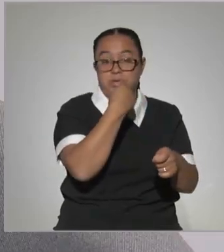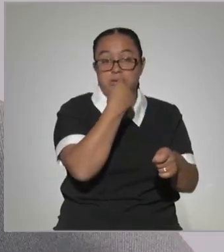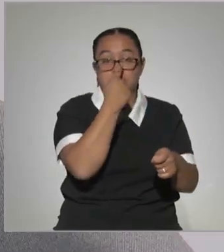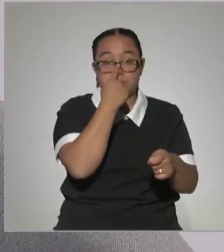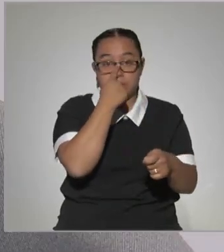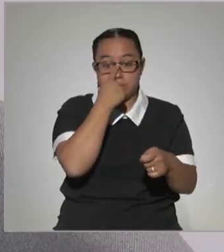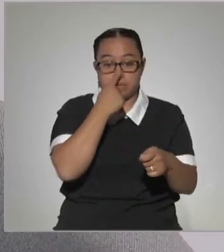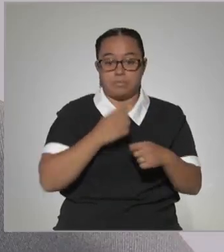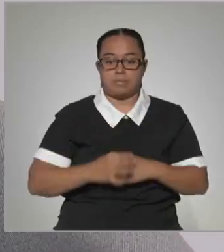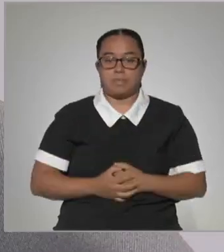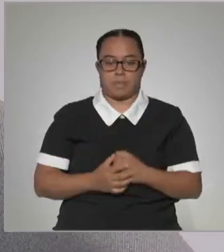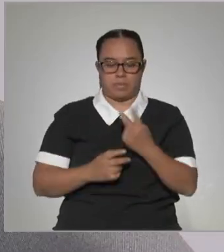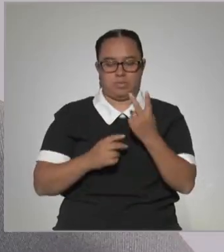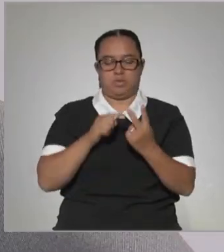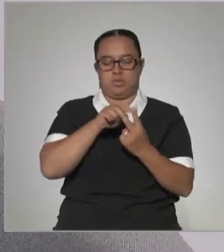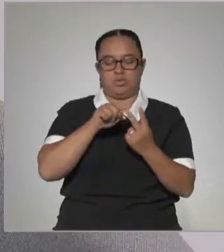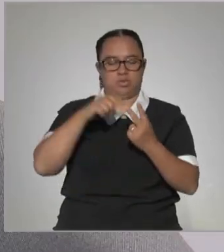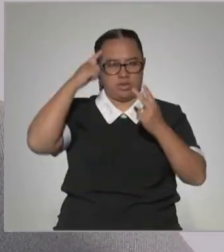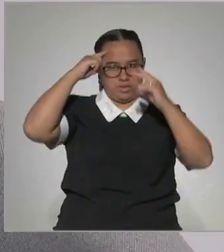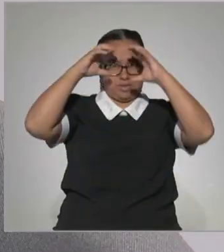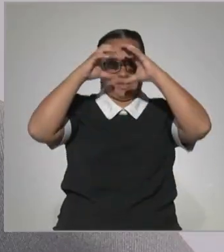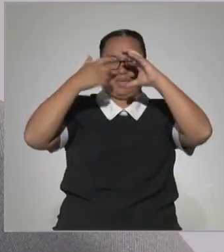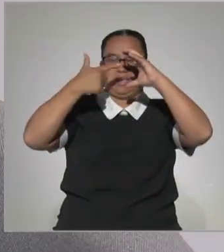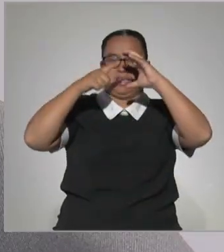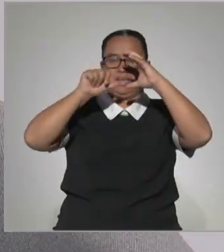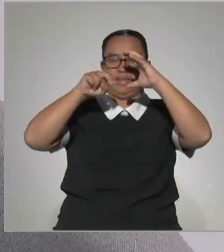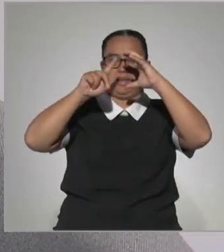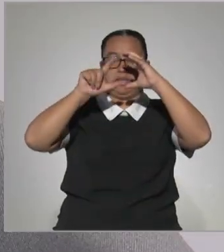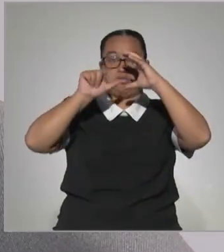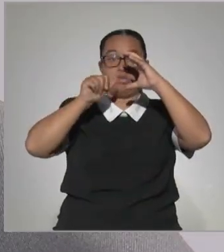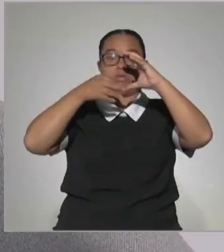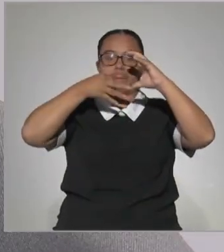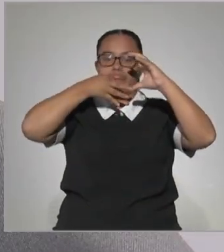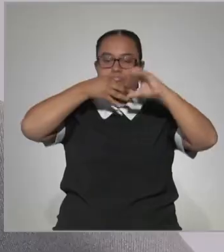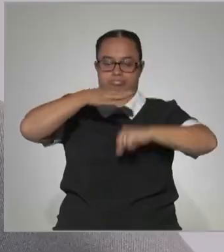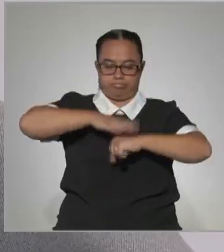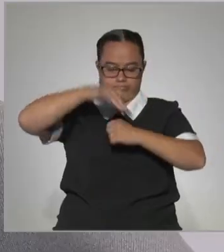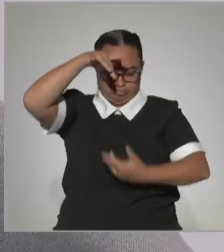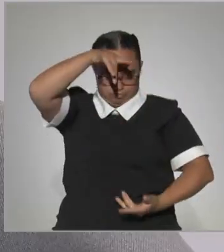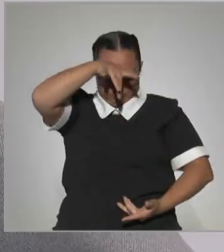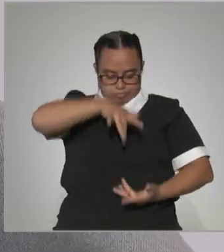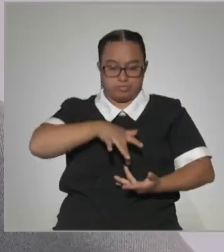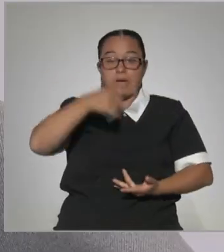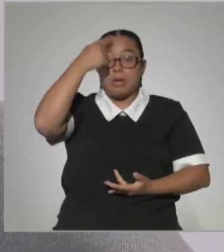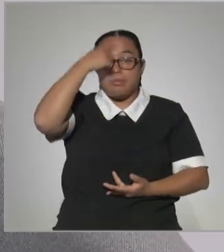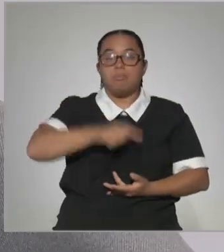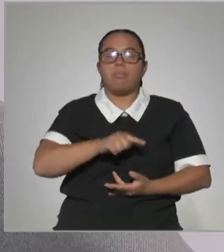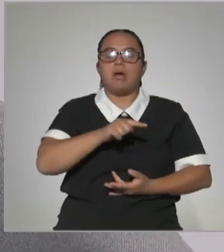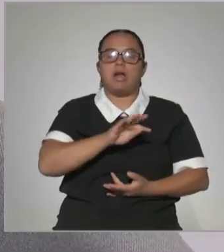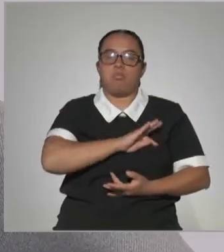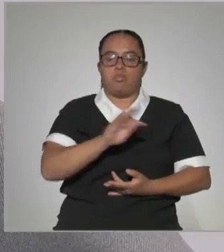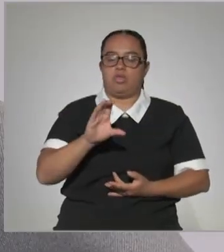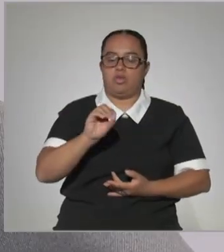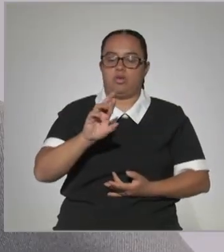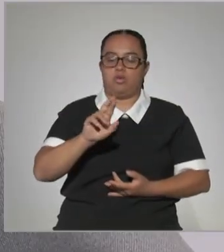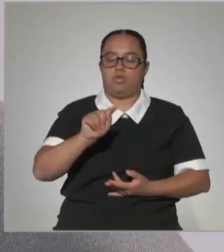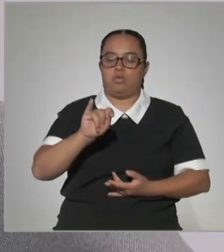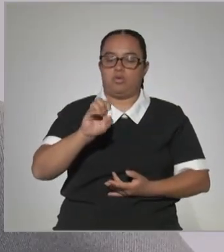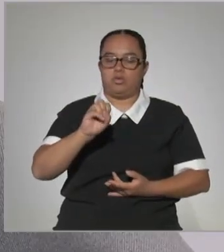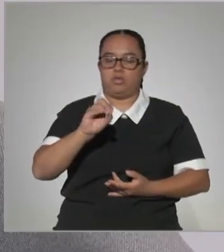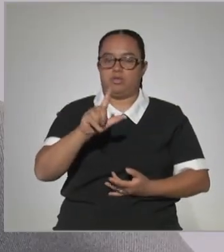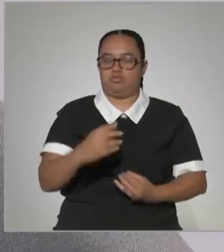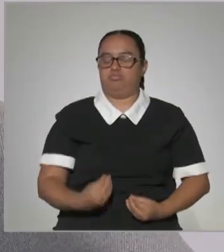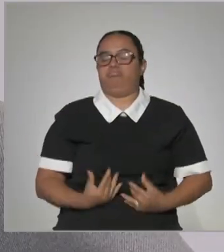Estas dos glándulas en el cerebro mandan la señal para que se libere el cortisol y yo pongo este ejemplo a